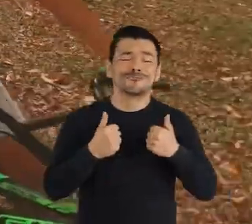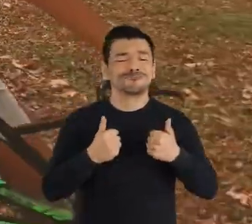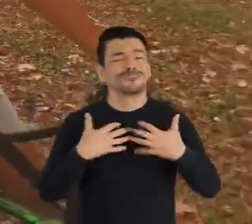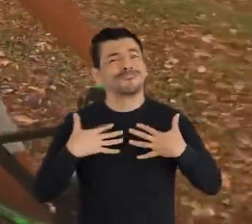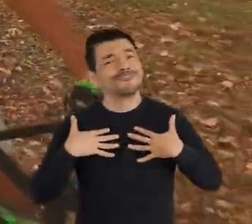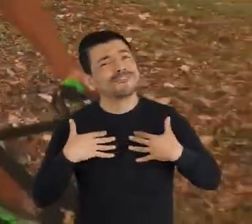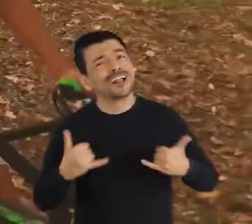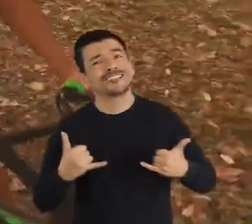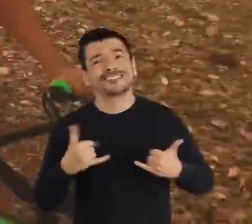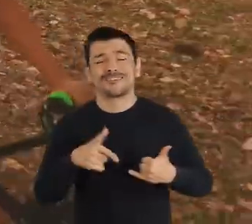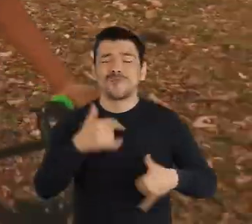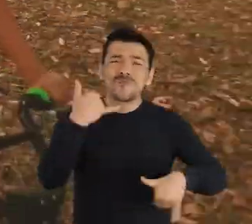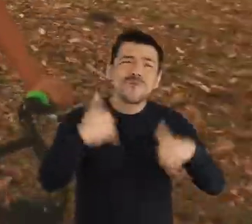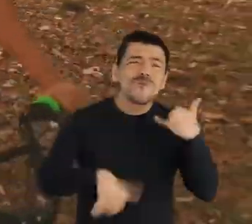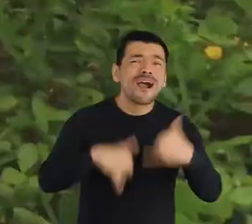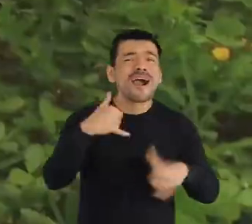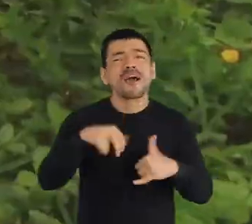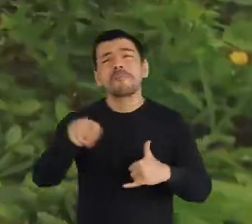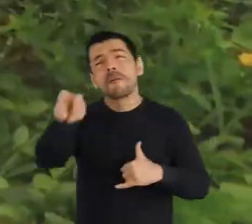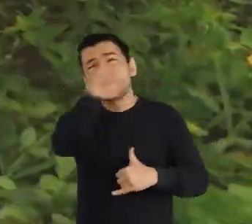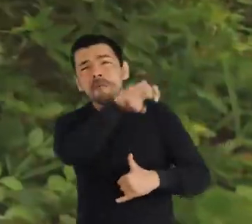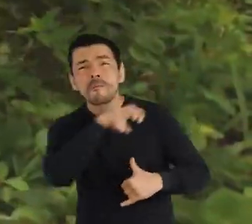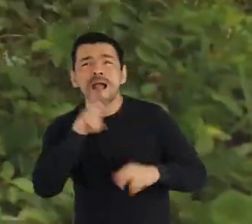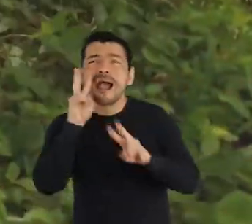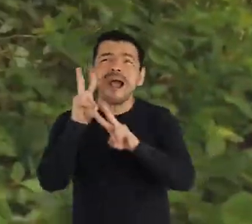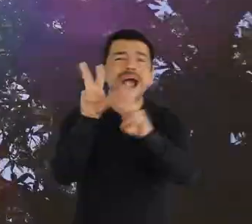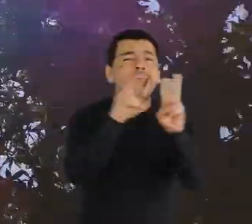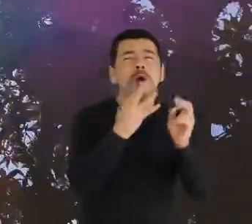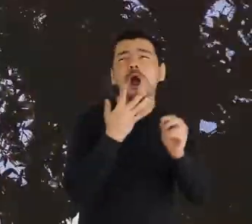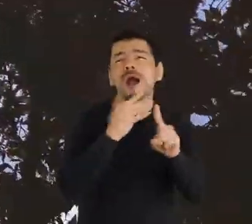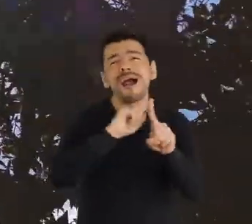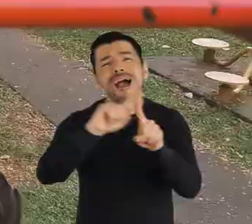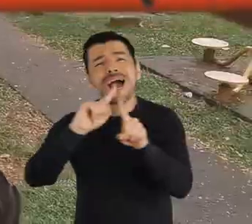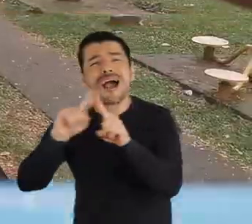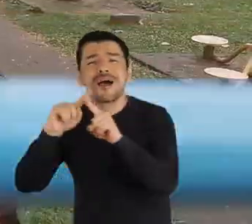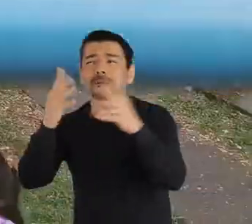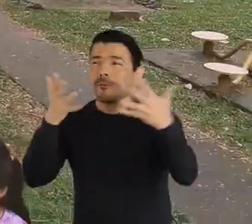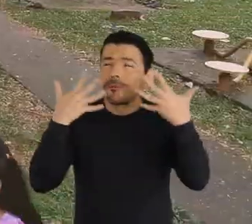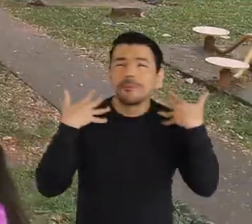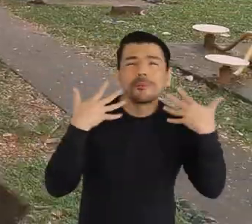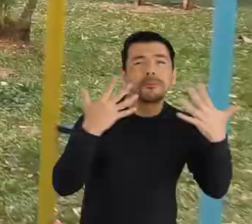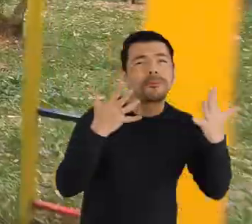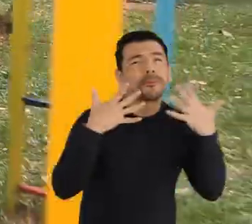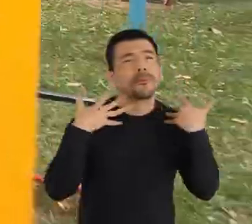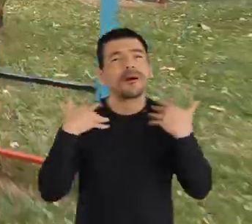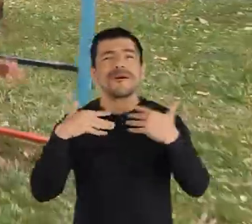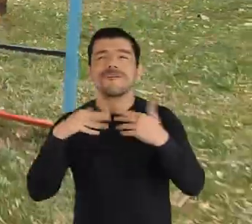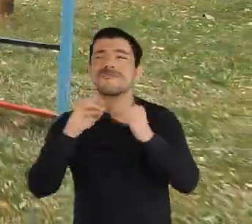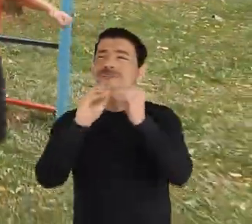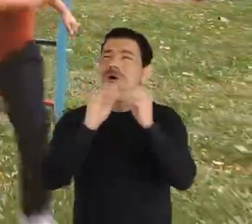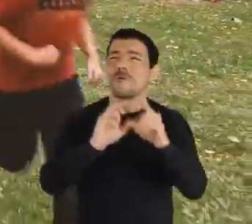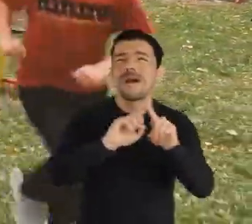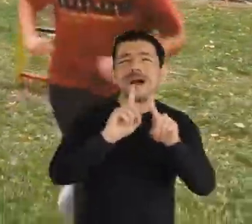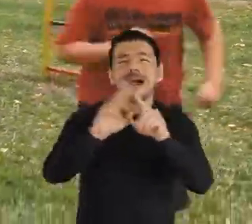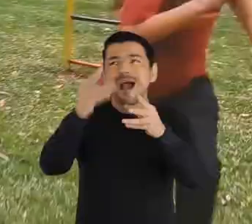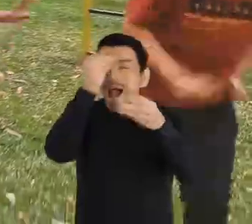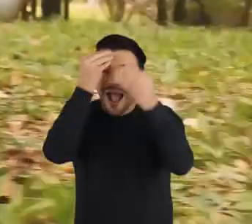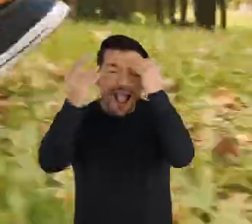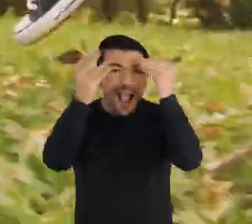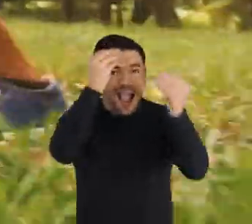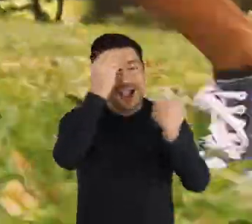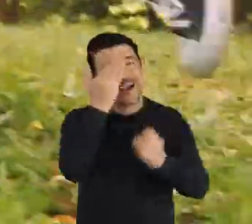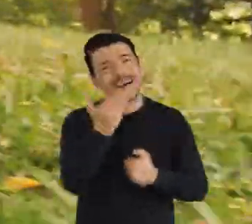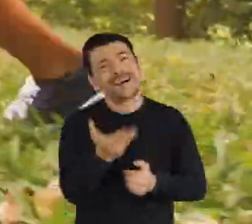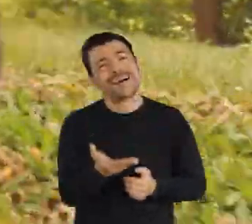amigos, disfrutando de los colores, el viento y las formas del universo. Eres un niño